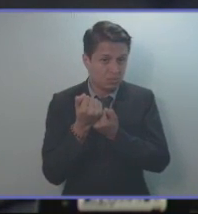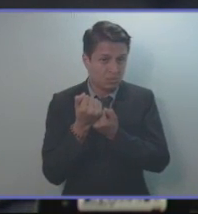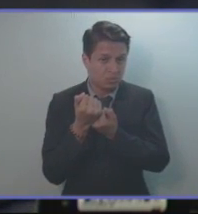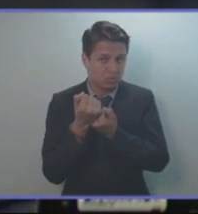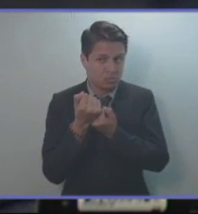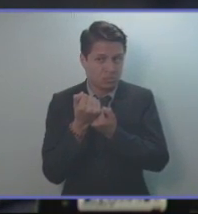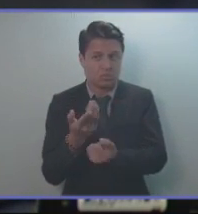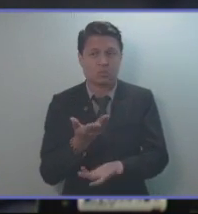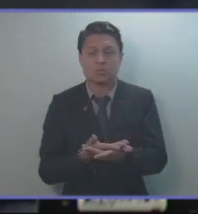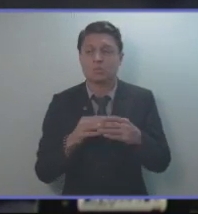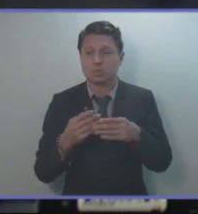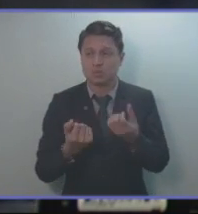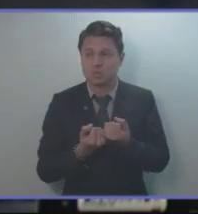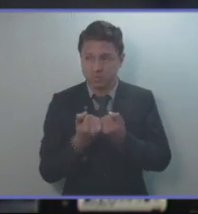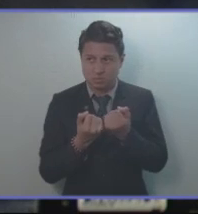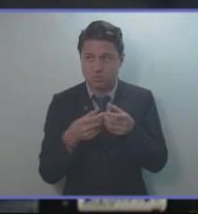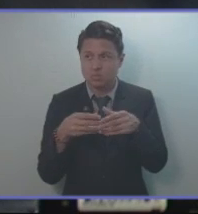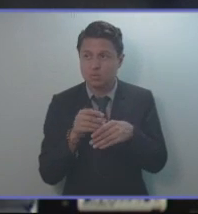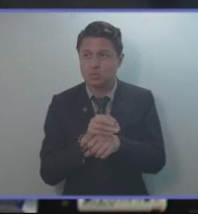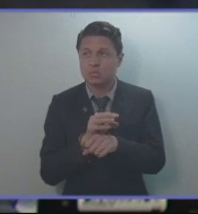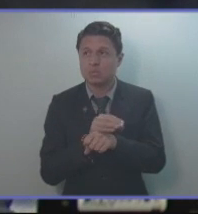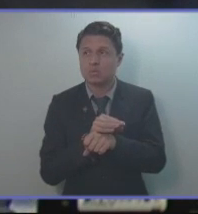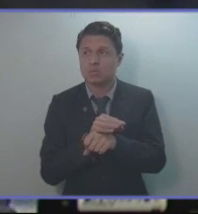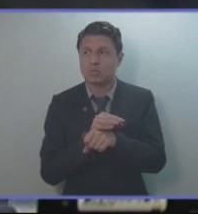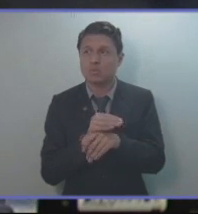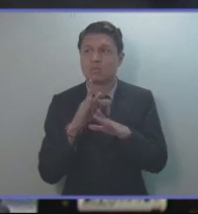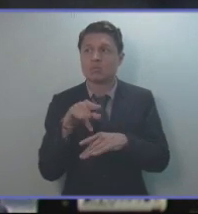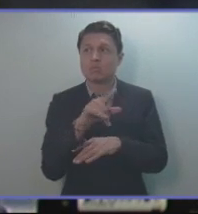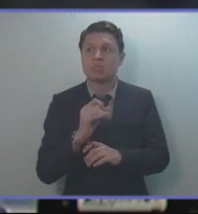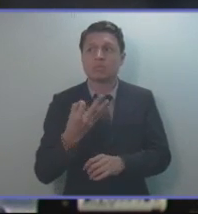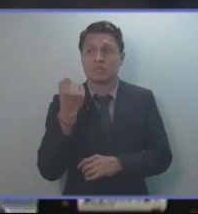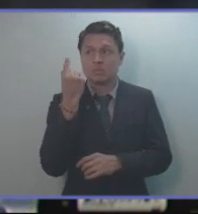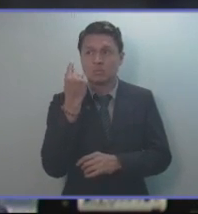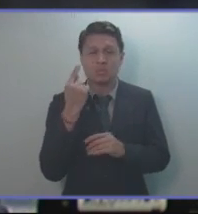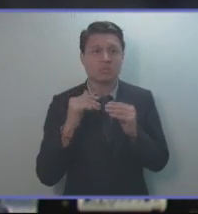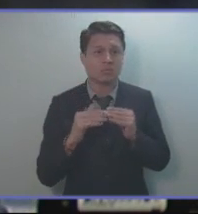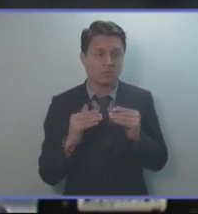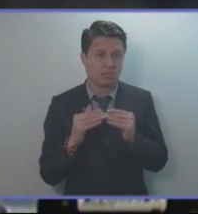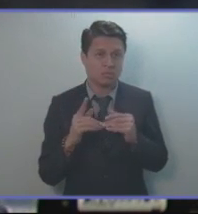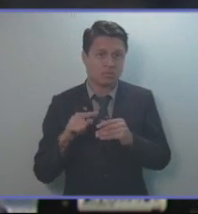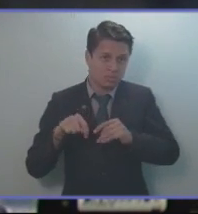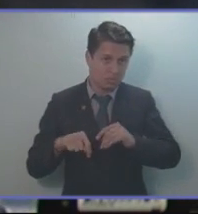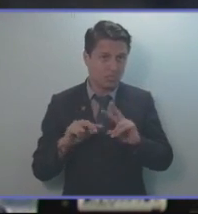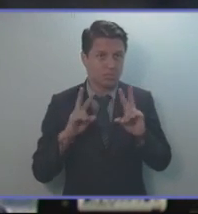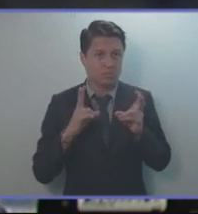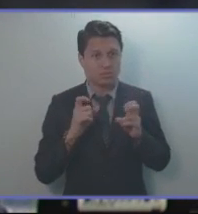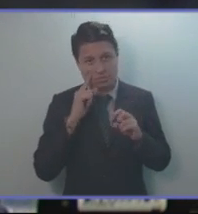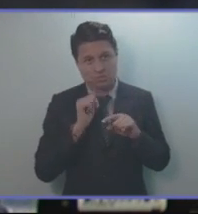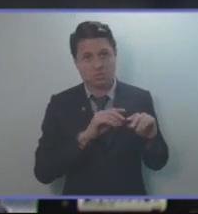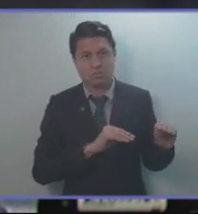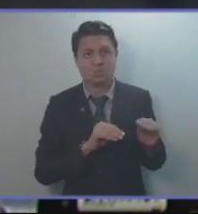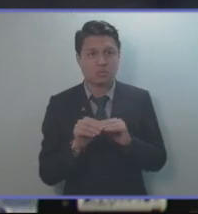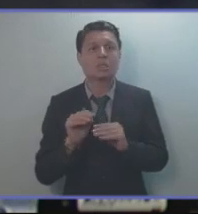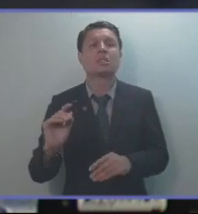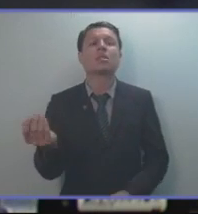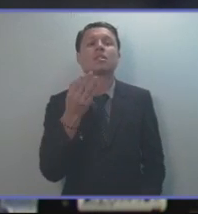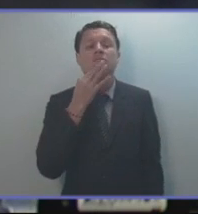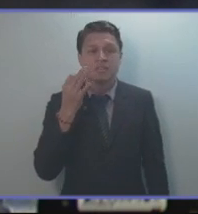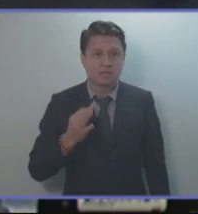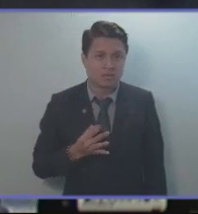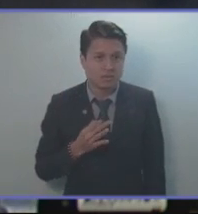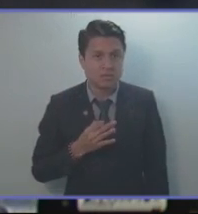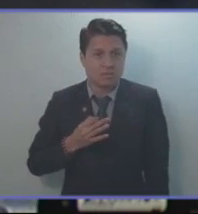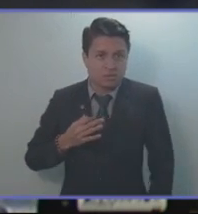este dictamen recomendable, pero tengan entendido que para que esto suceda, realmente